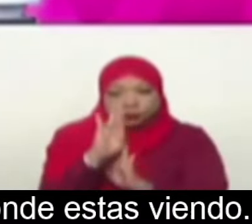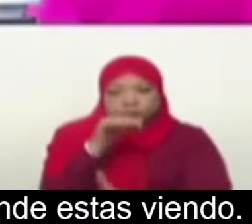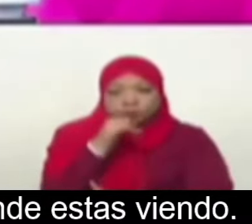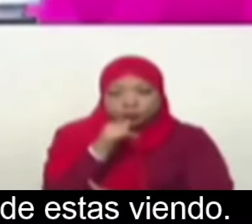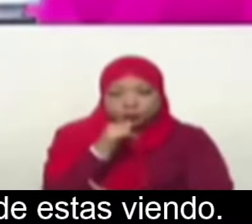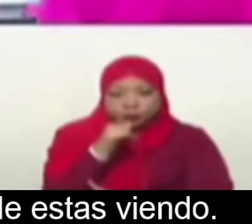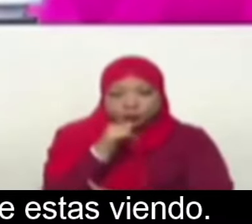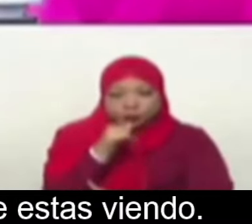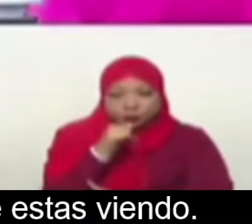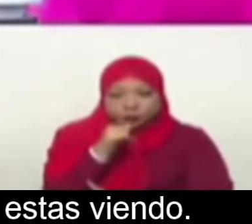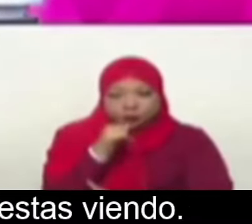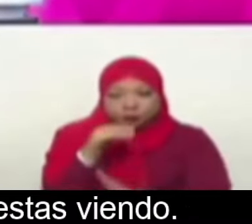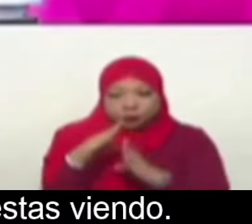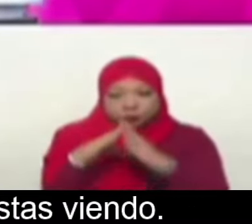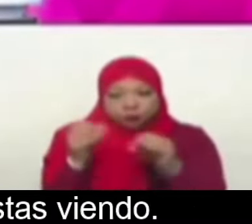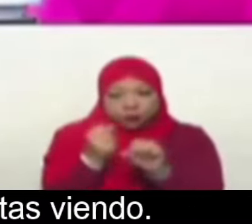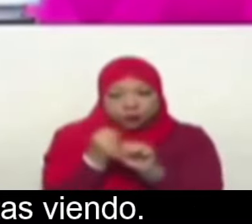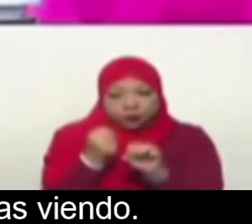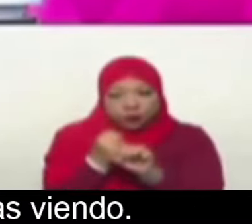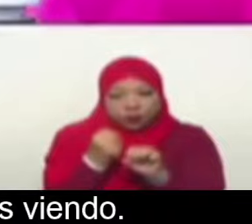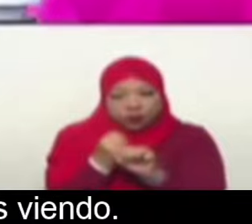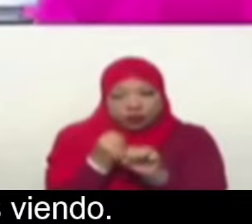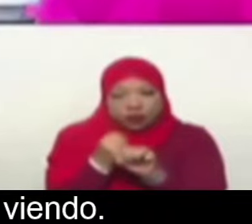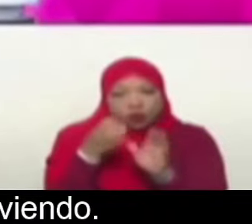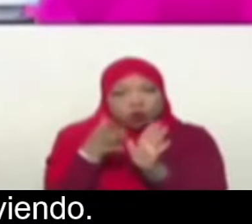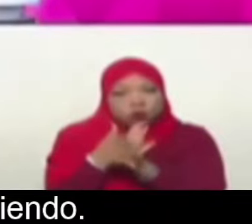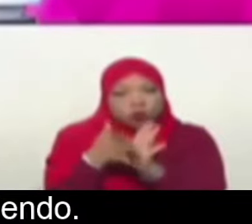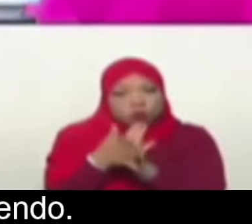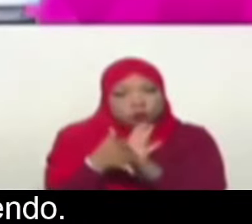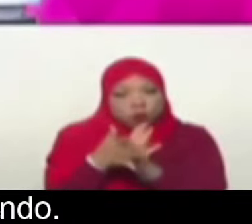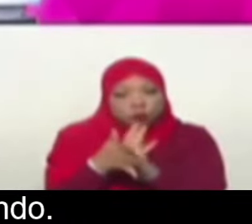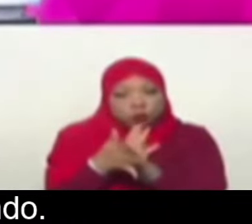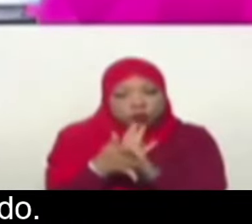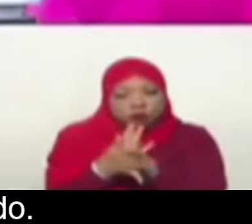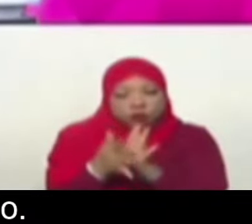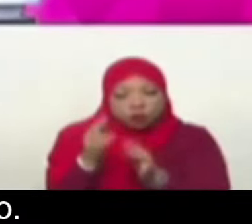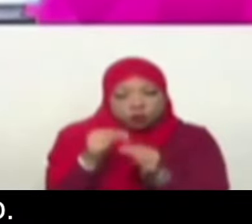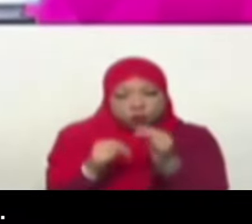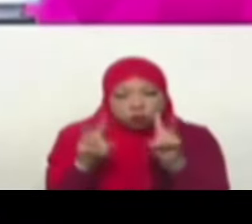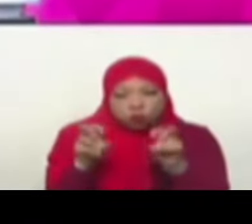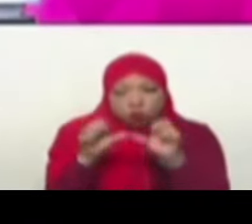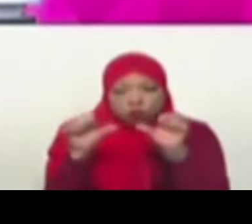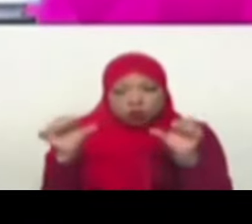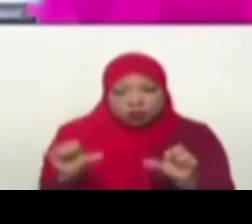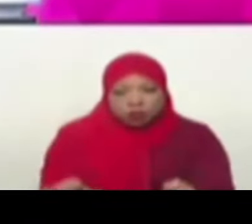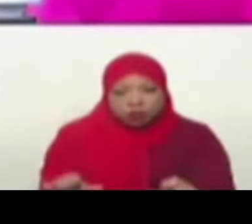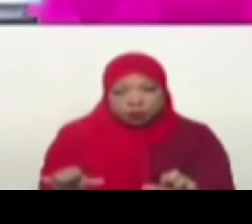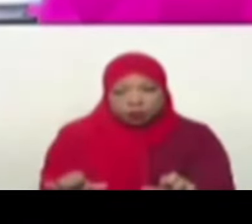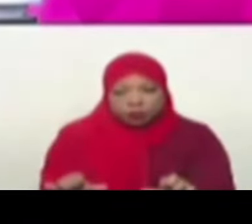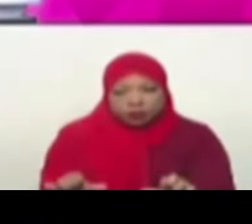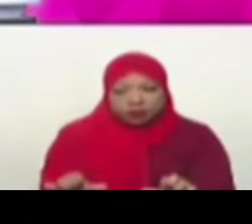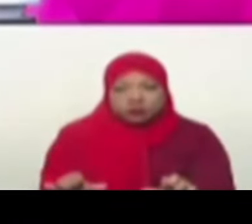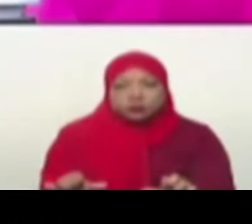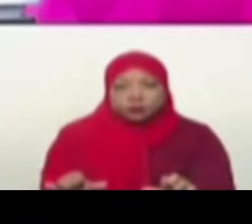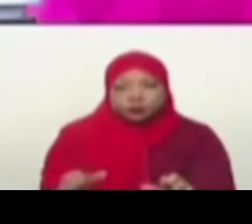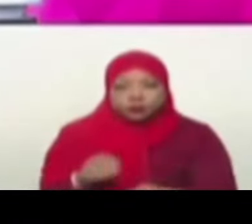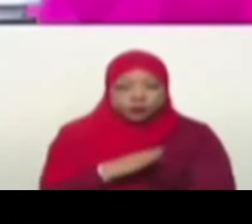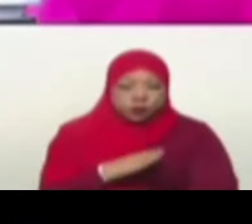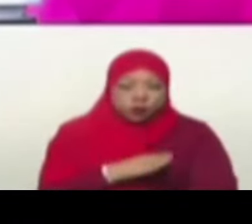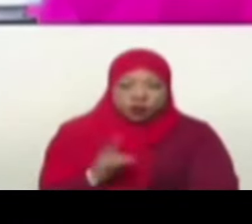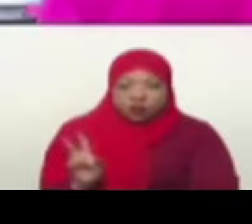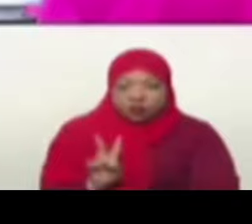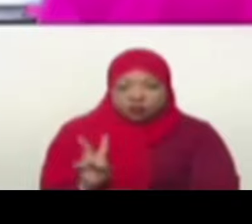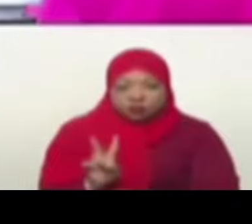avance en todas las materias que tienen que ver con la construcción de un nuevo modelo propio